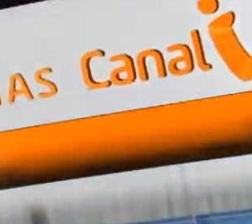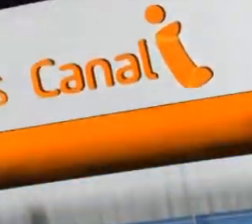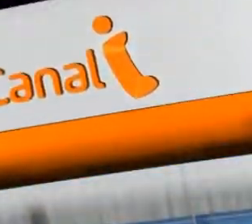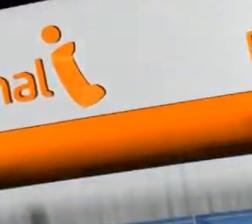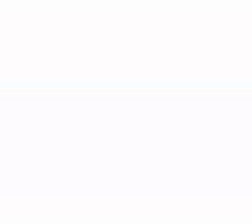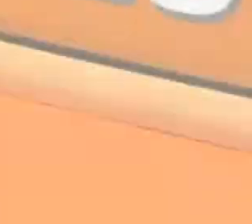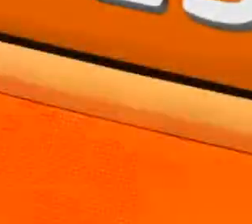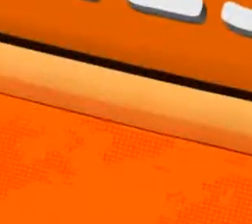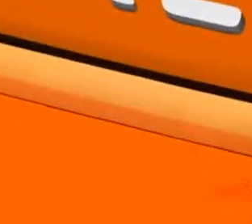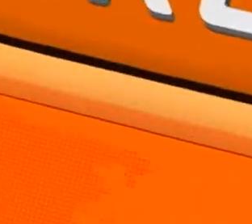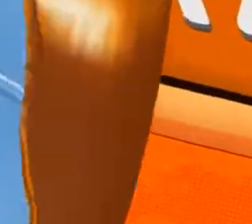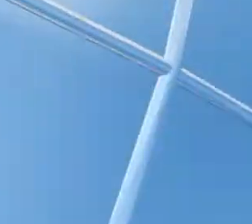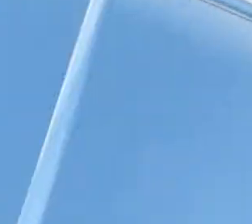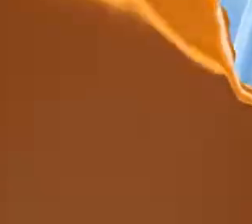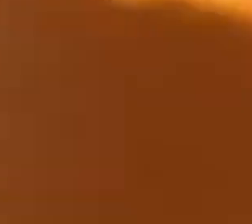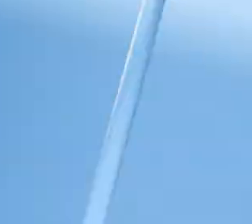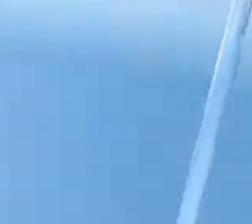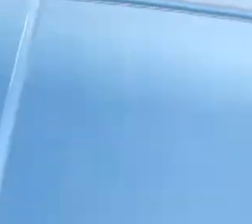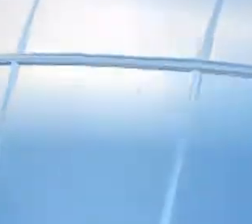Titulares.